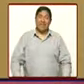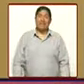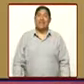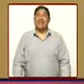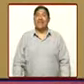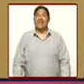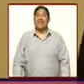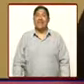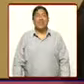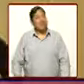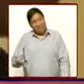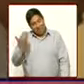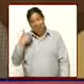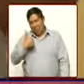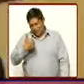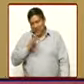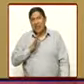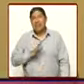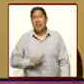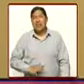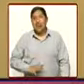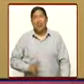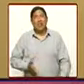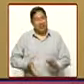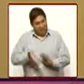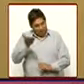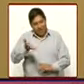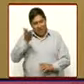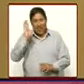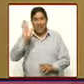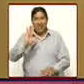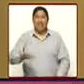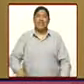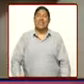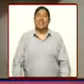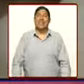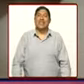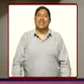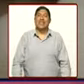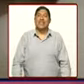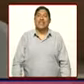Román, todo va a estar bien. Vaya, con Dios, don Román. Ya.